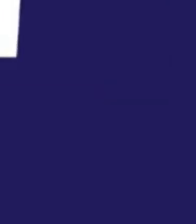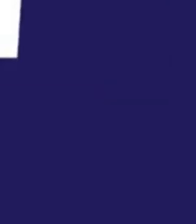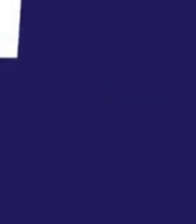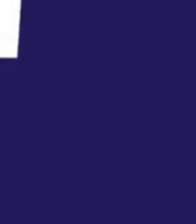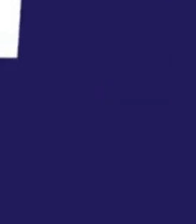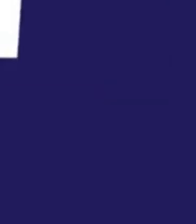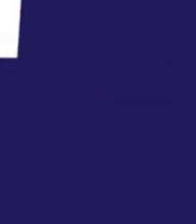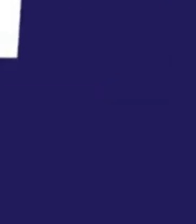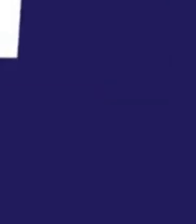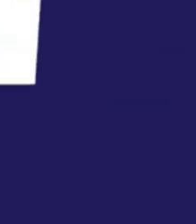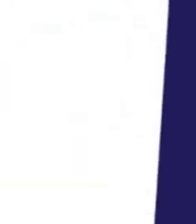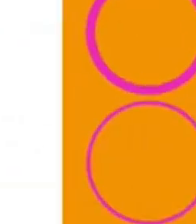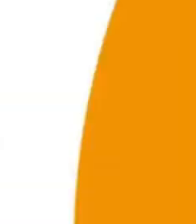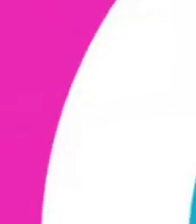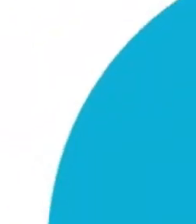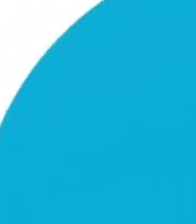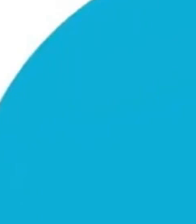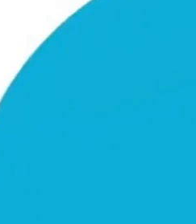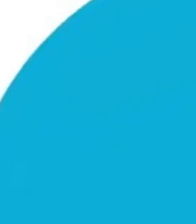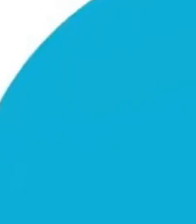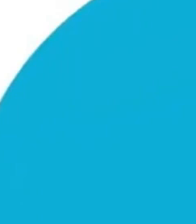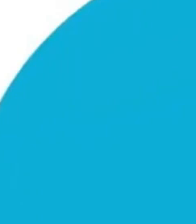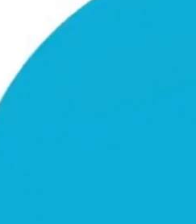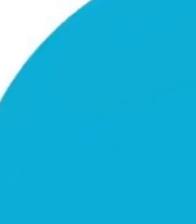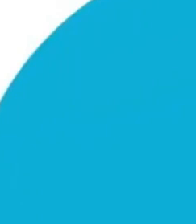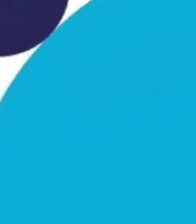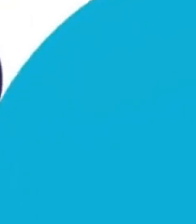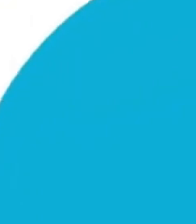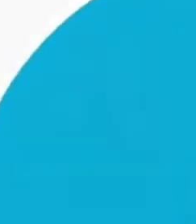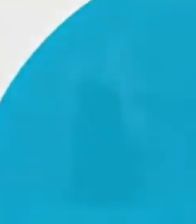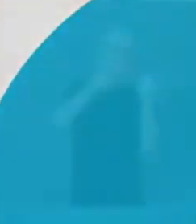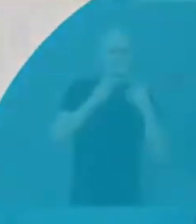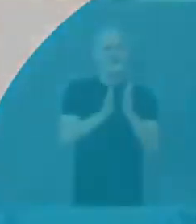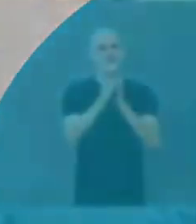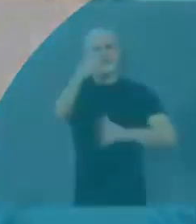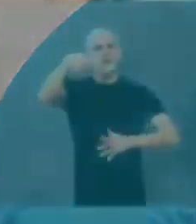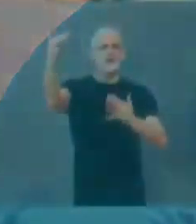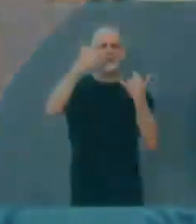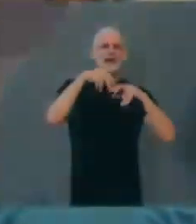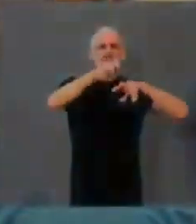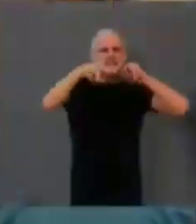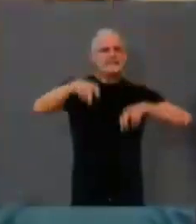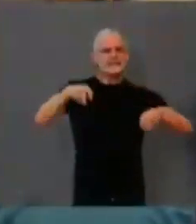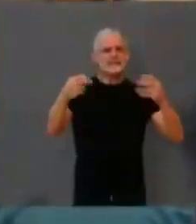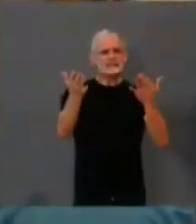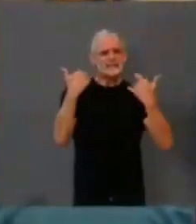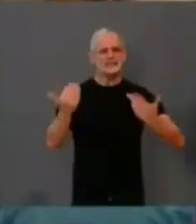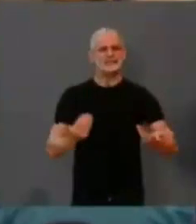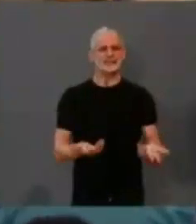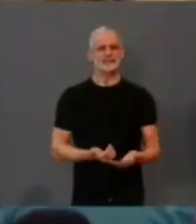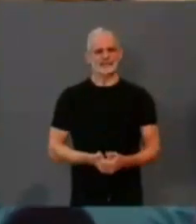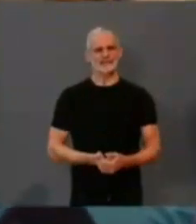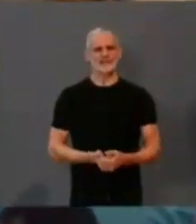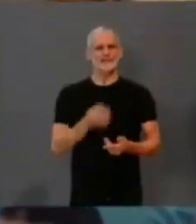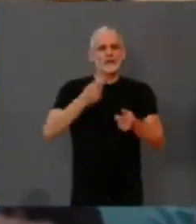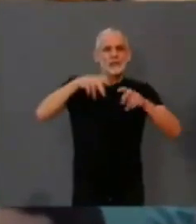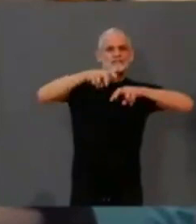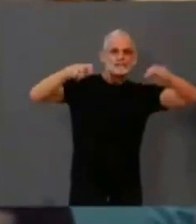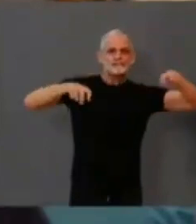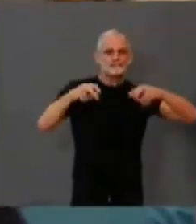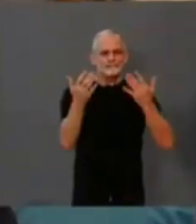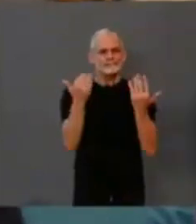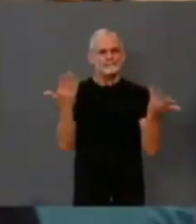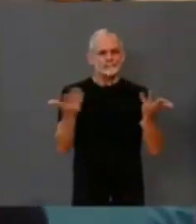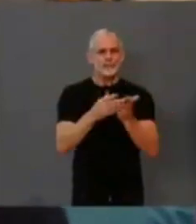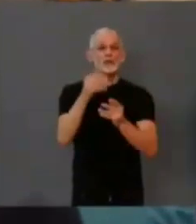verdad había postre todavía deben estar algunos comiendo Así que los invitamos a sentarse a que se vayan acomodando